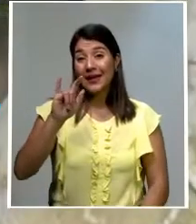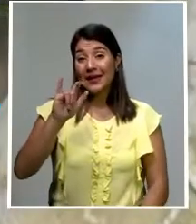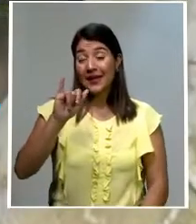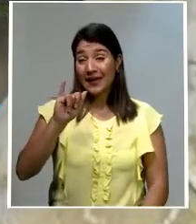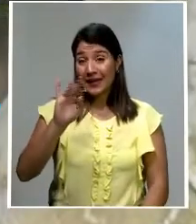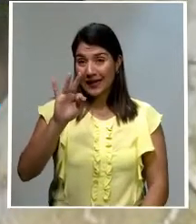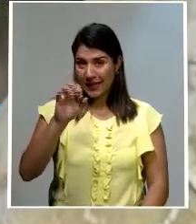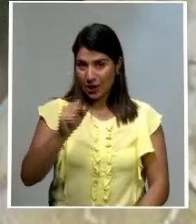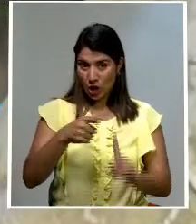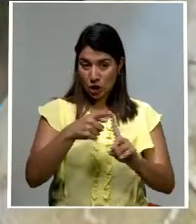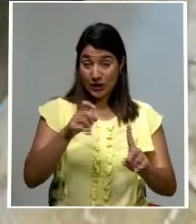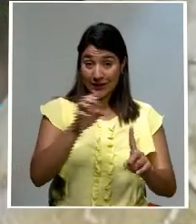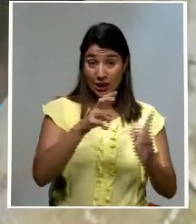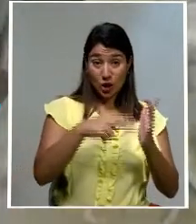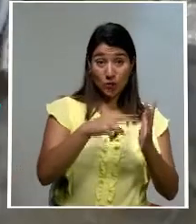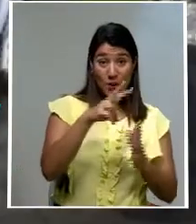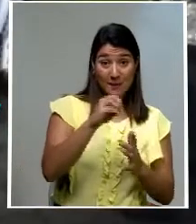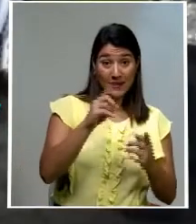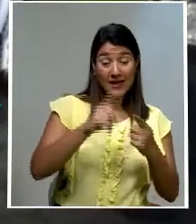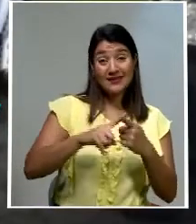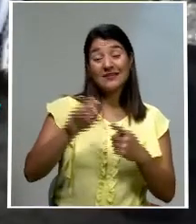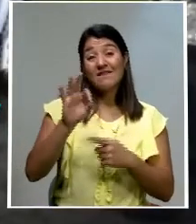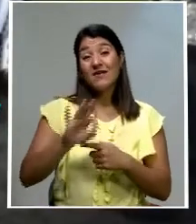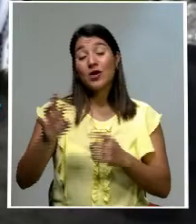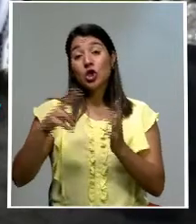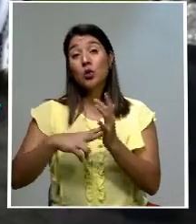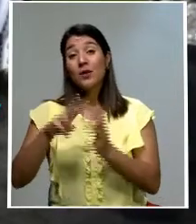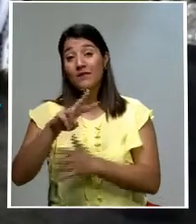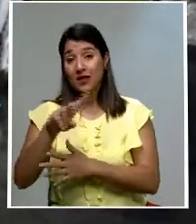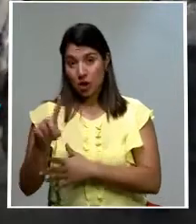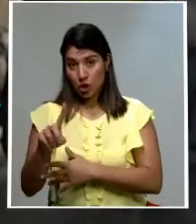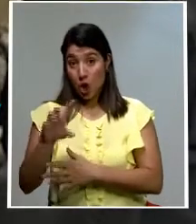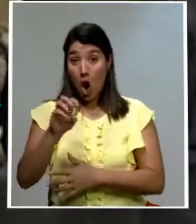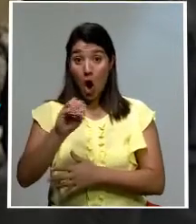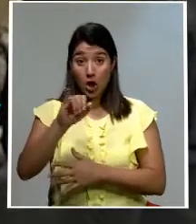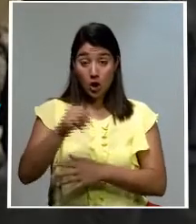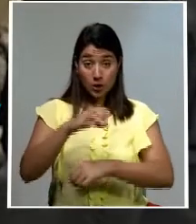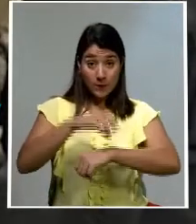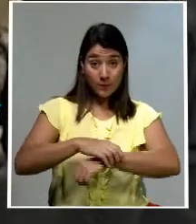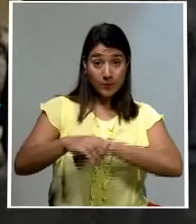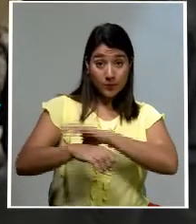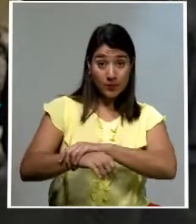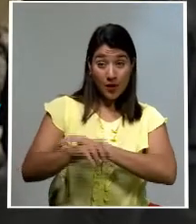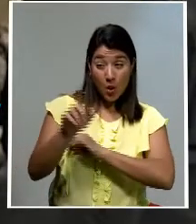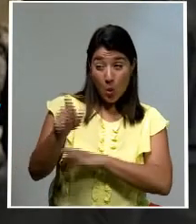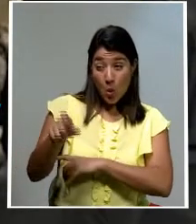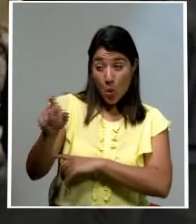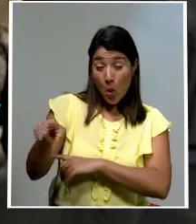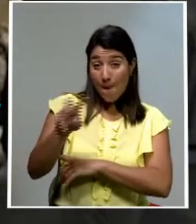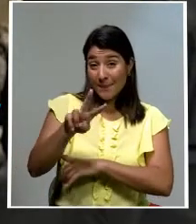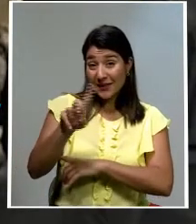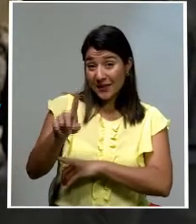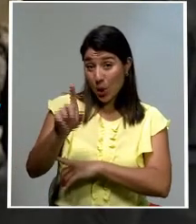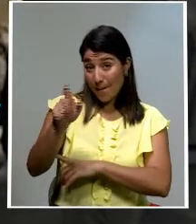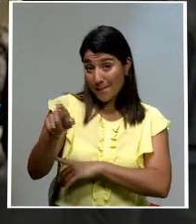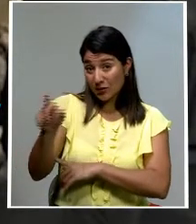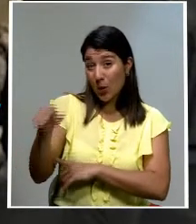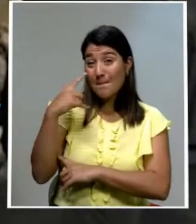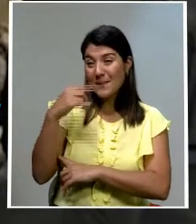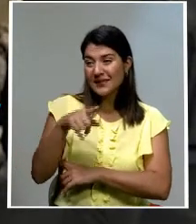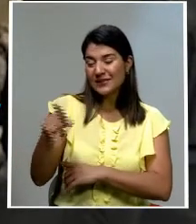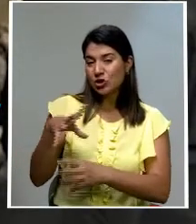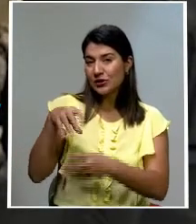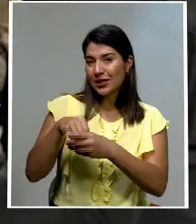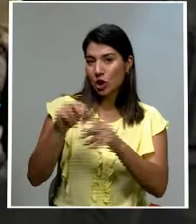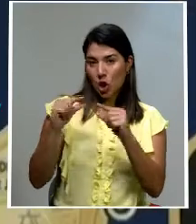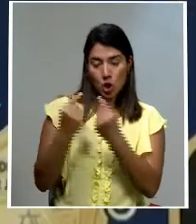del 2020 y febrero del 2021. El OIJ detuvo a 20 personas quienes se presume eran parte de este grupo delictivo.